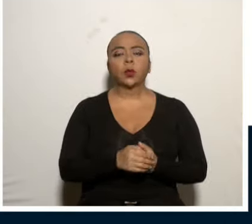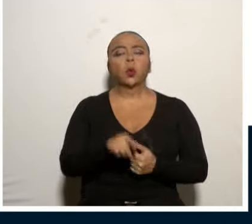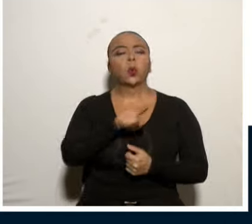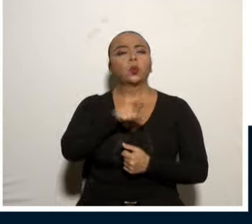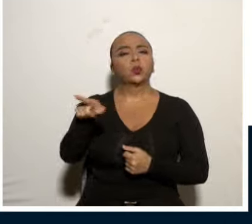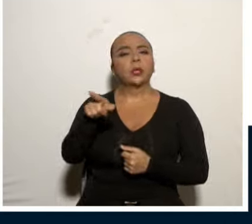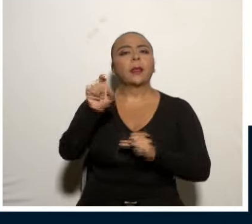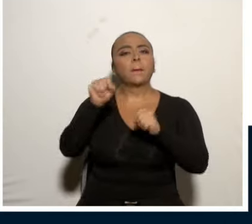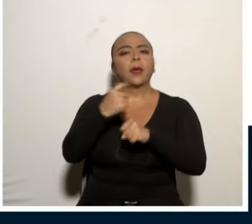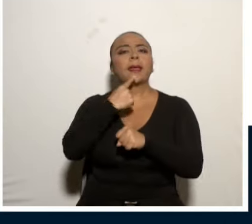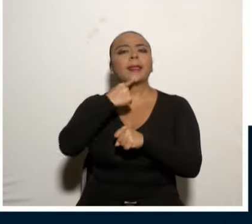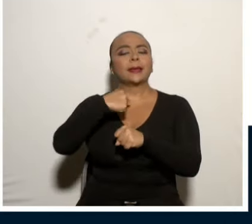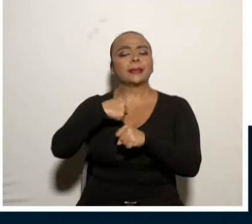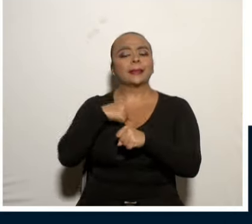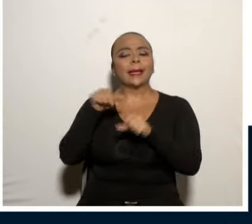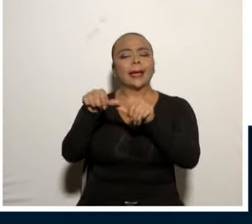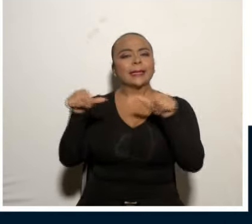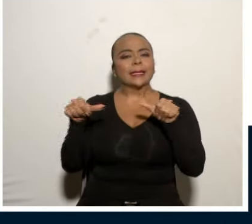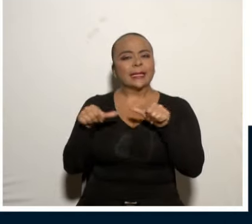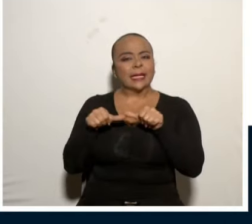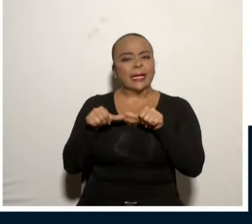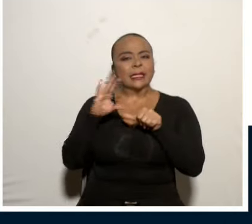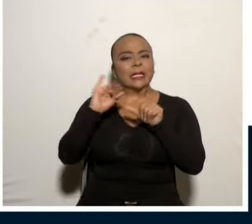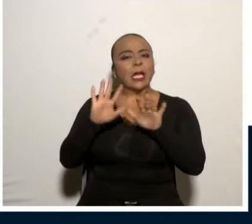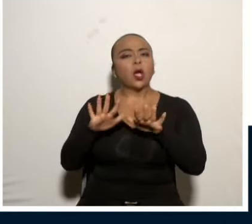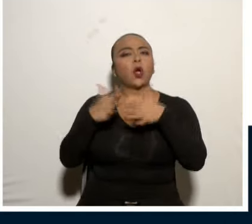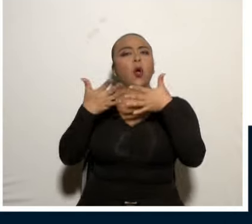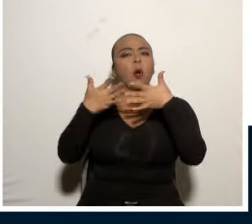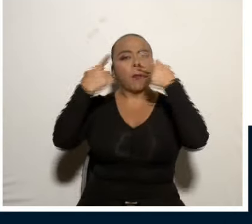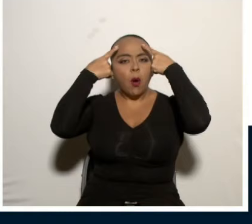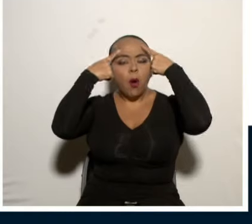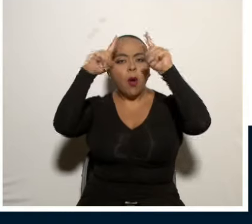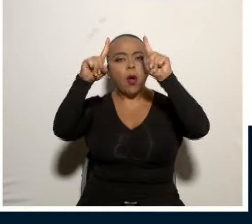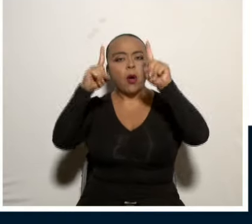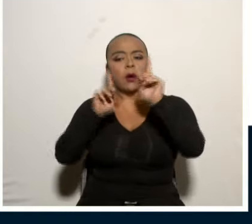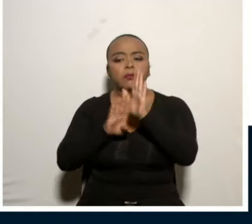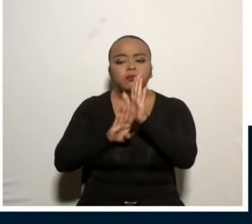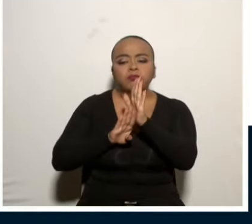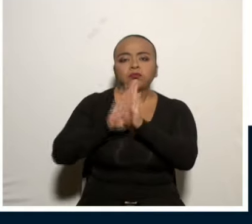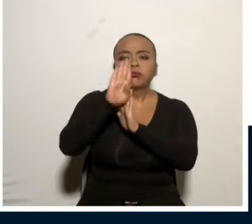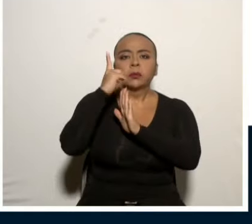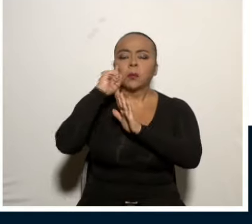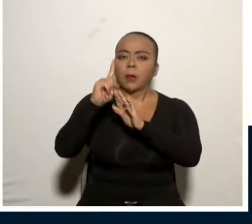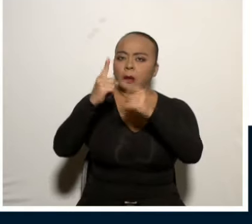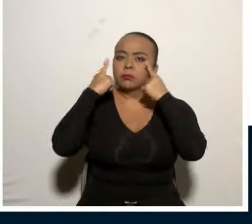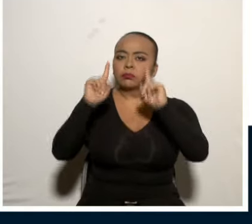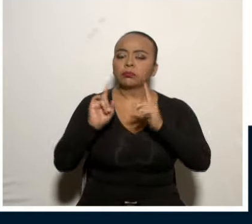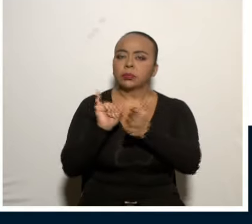mencionar acciones en estos campos y cómo lograr el impulso para concretarlas?